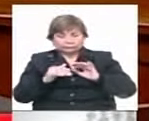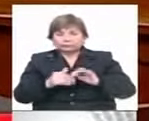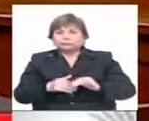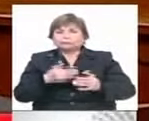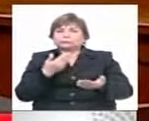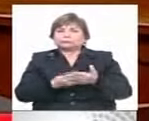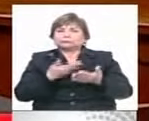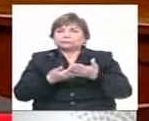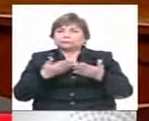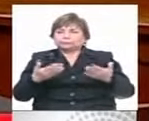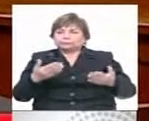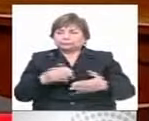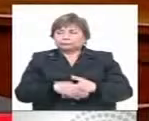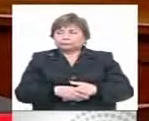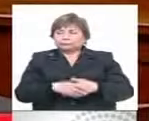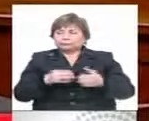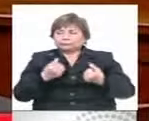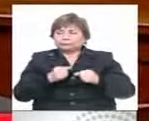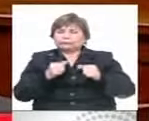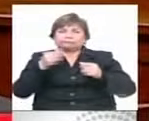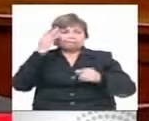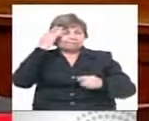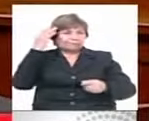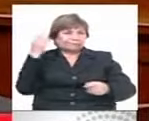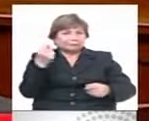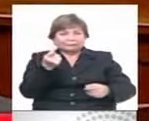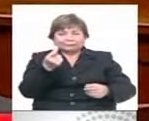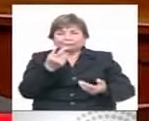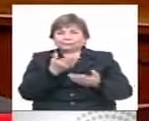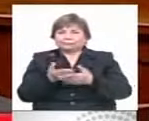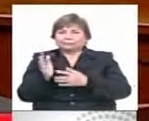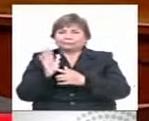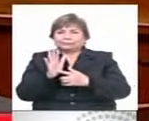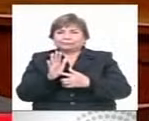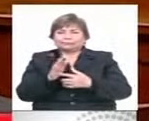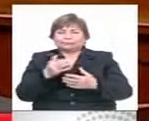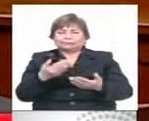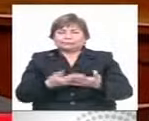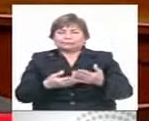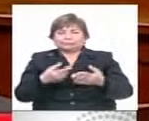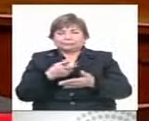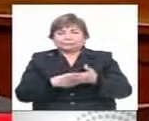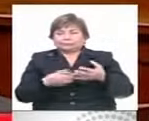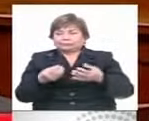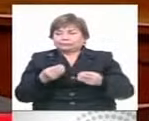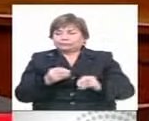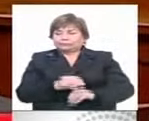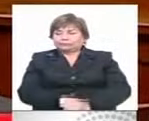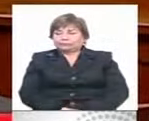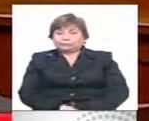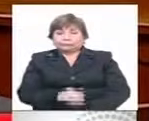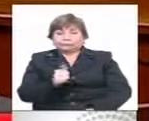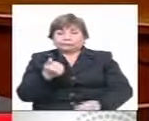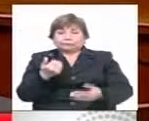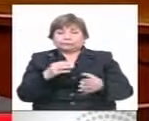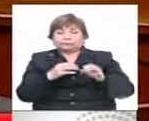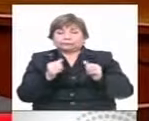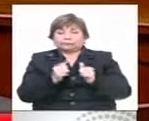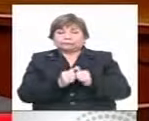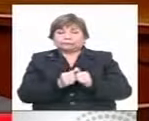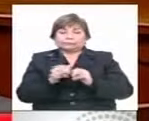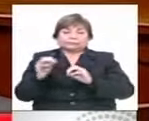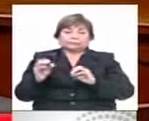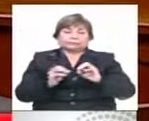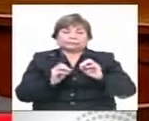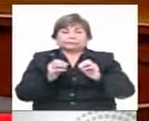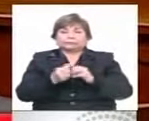de herramientas y reforzando sus habilidades para facilitar su acceso al mercado laboral formal. De otro lado, la falta de acceso